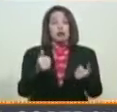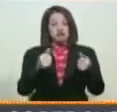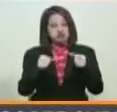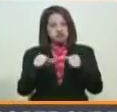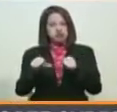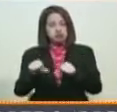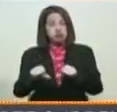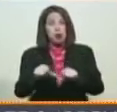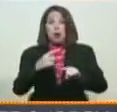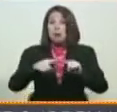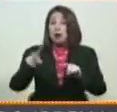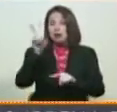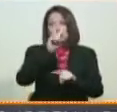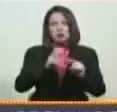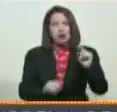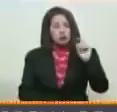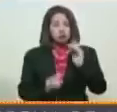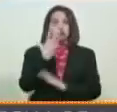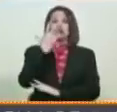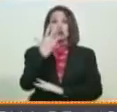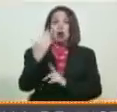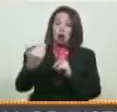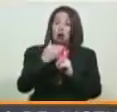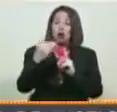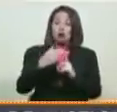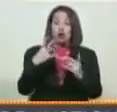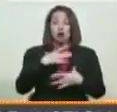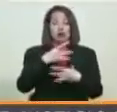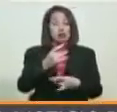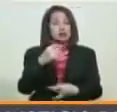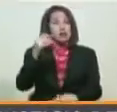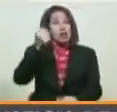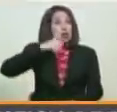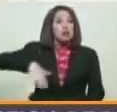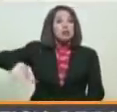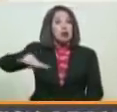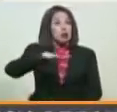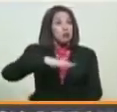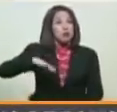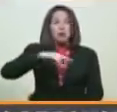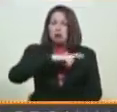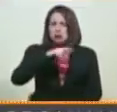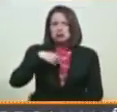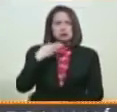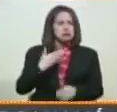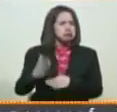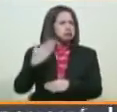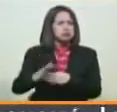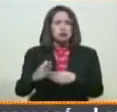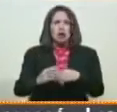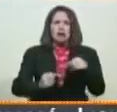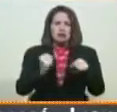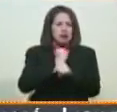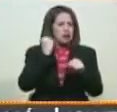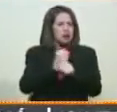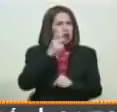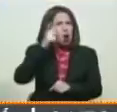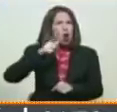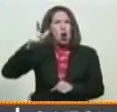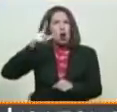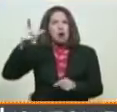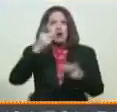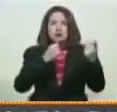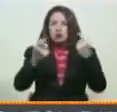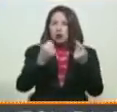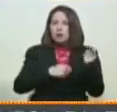venezolana, han actuado en contra del pueblo, de los intereses del pueblo. Nosotros, mientras tanto, vamos a seguir construyendo una nueva lógica